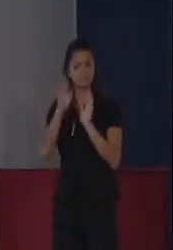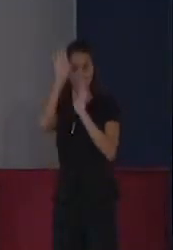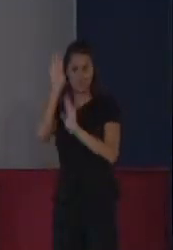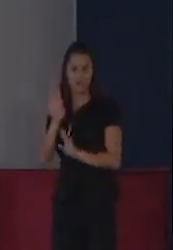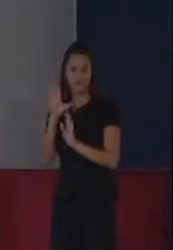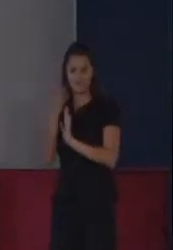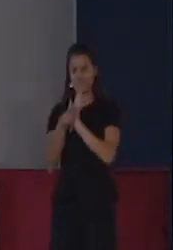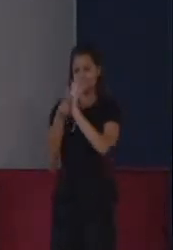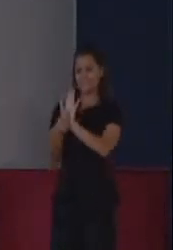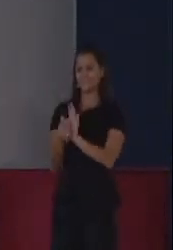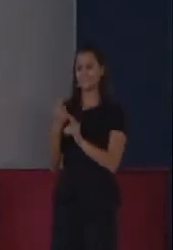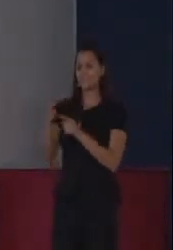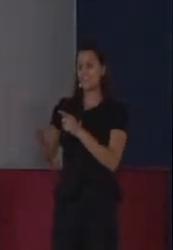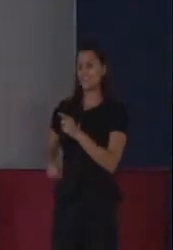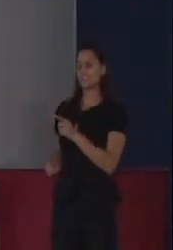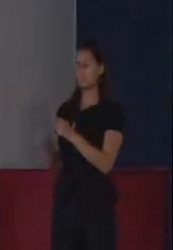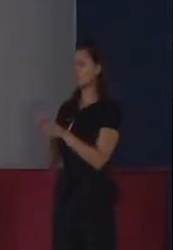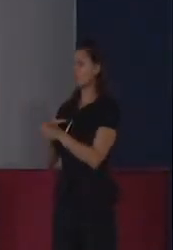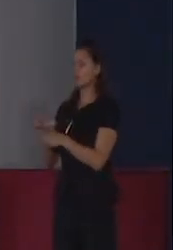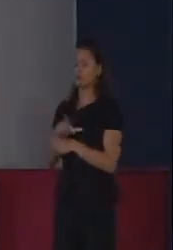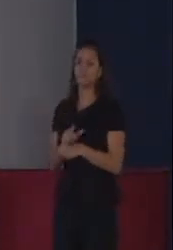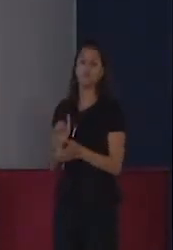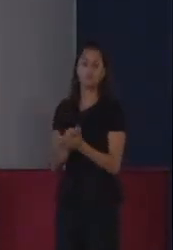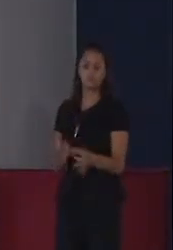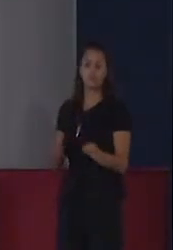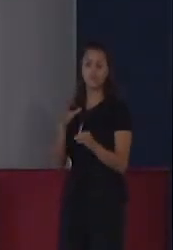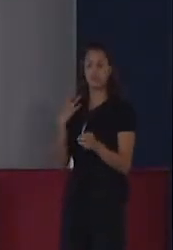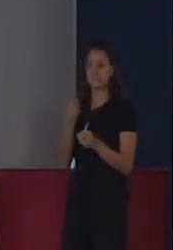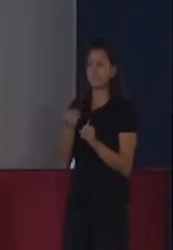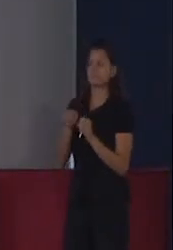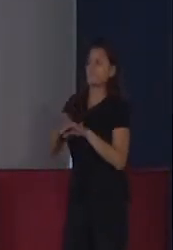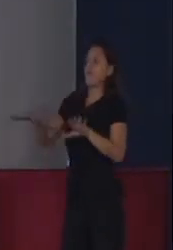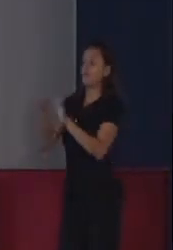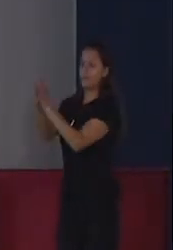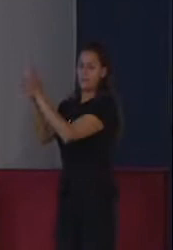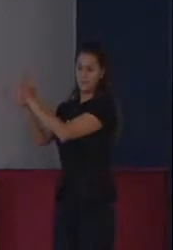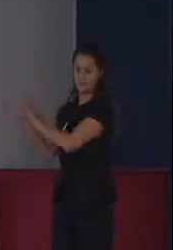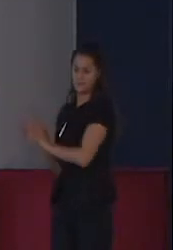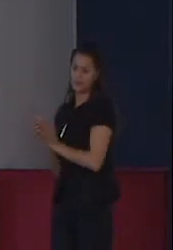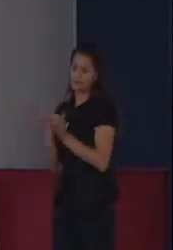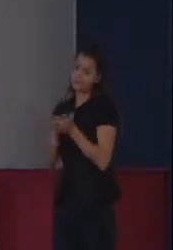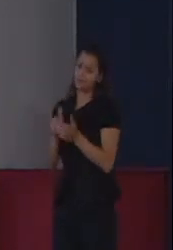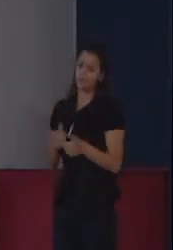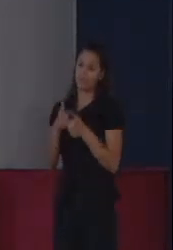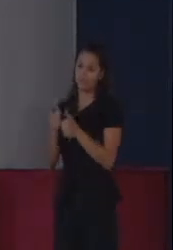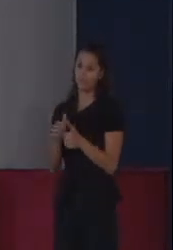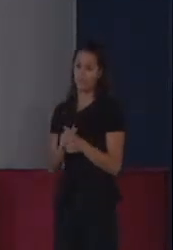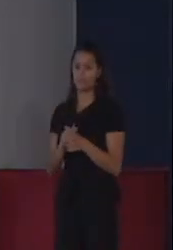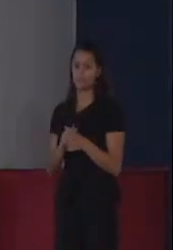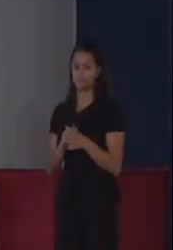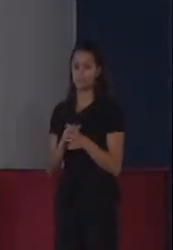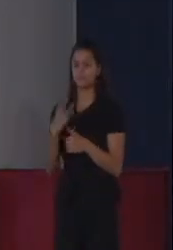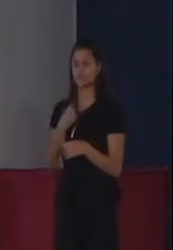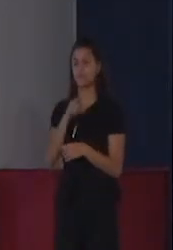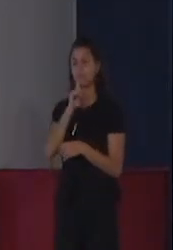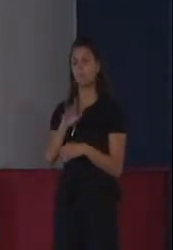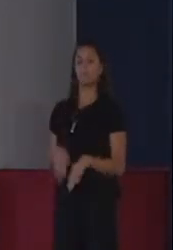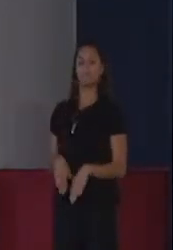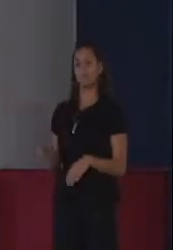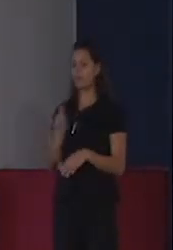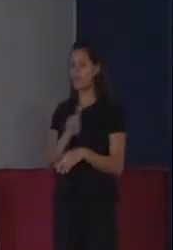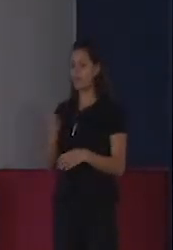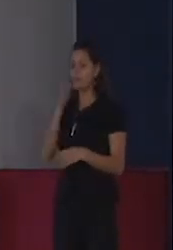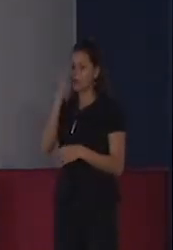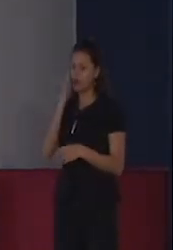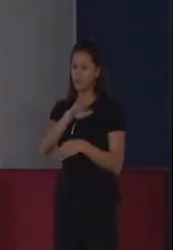localidades, eso quiere decir para que seamos multiplicadores. Entonces sería bueno que no nos dejáramos quietos, porque todo lo de la